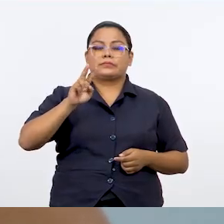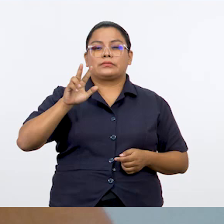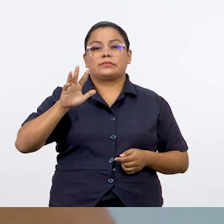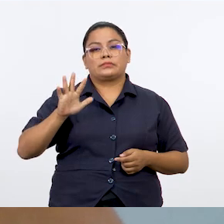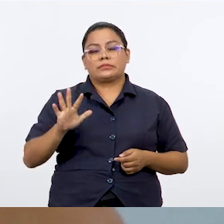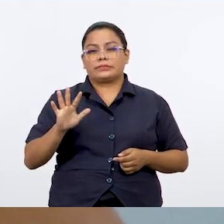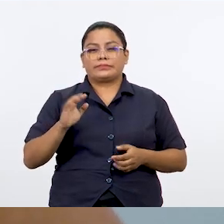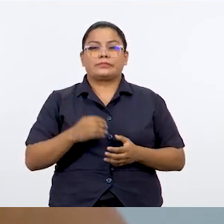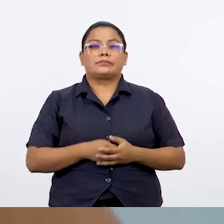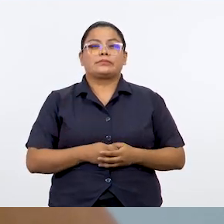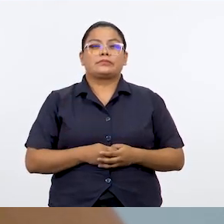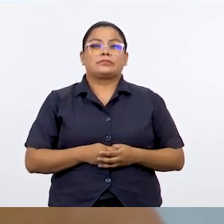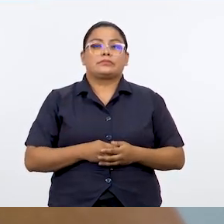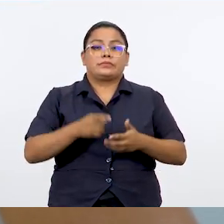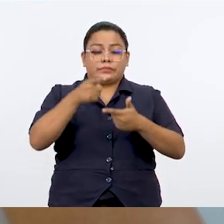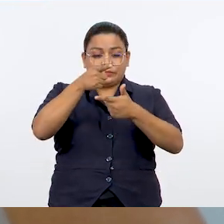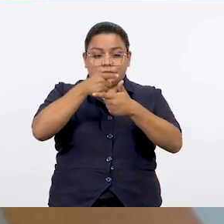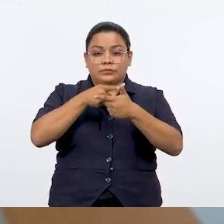63.25